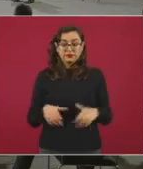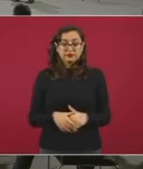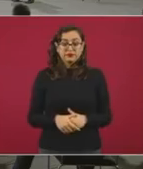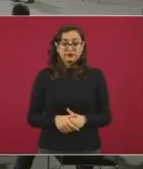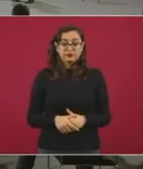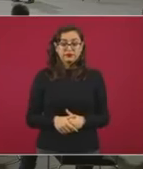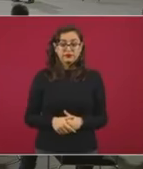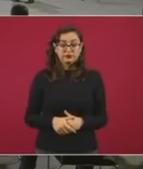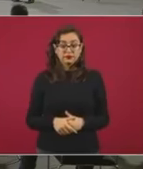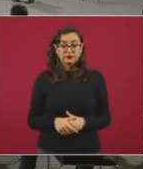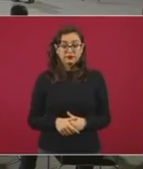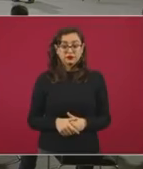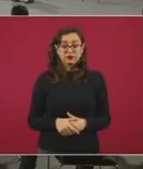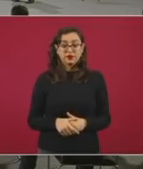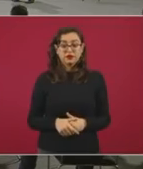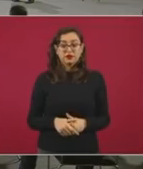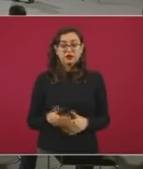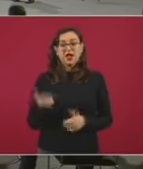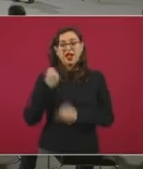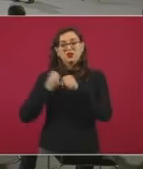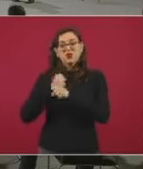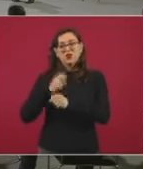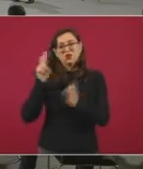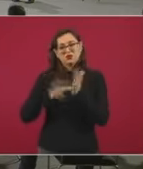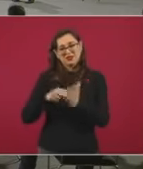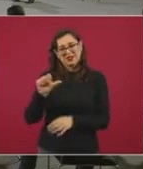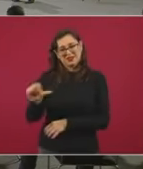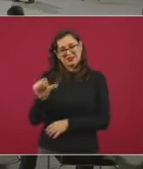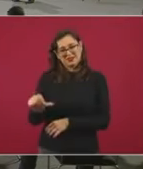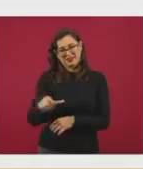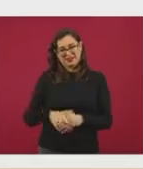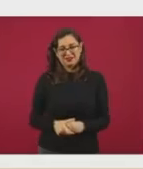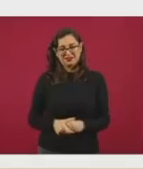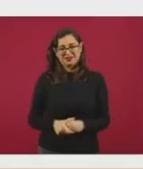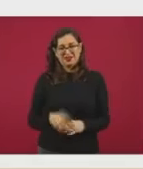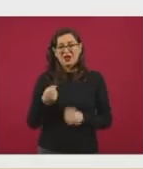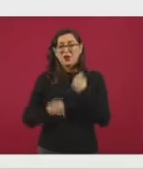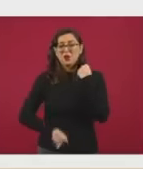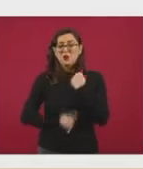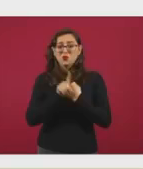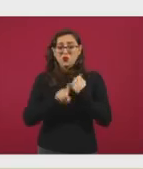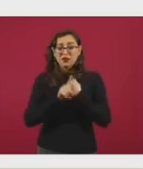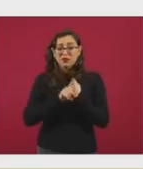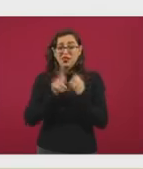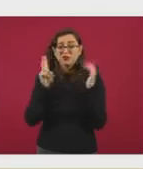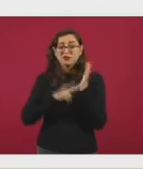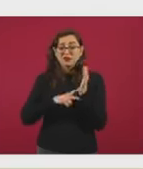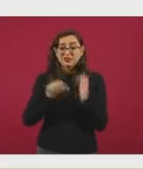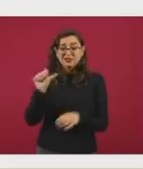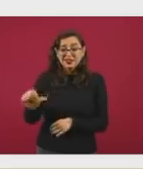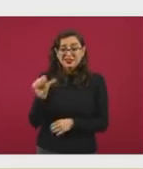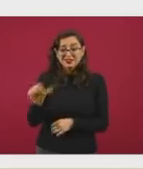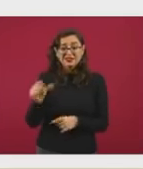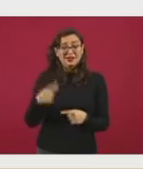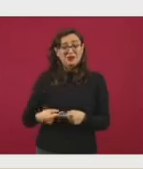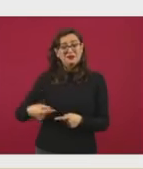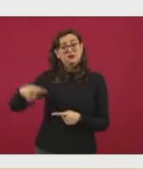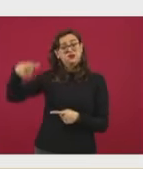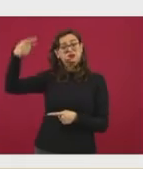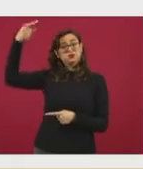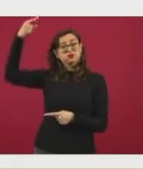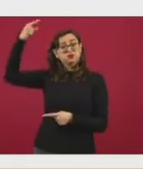la de la derecha es de 2016. Es decir, este problema viene de hace mucho tiempo, y el problema es que